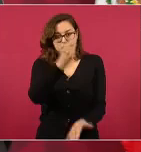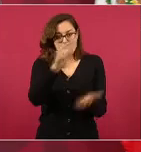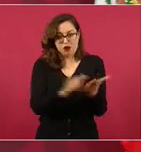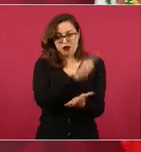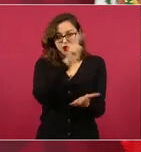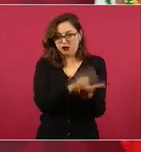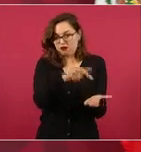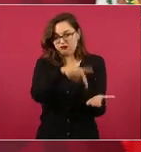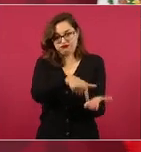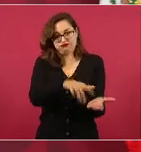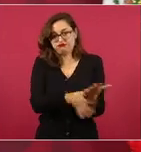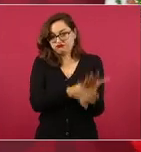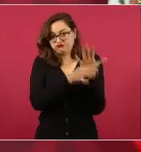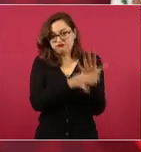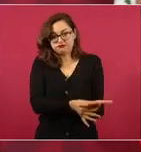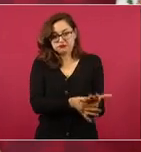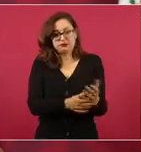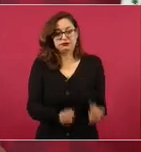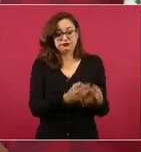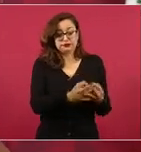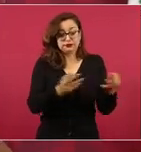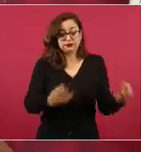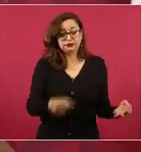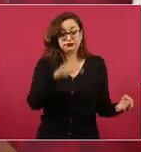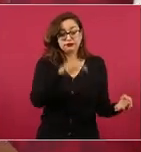y eso fue lo que sucedió,